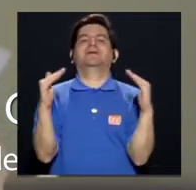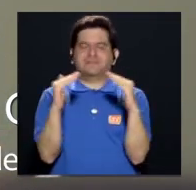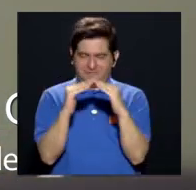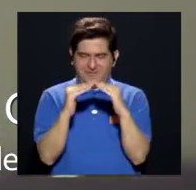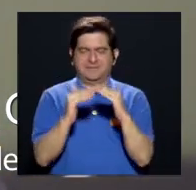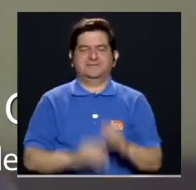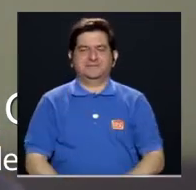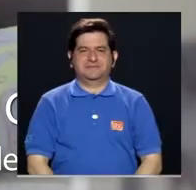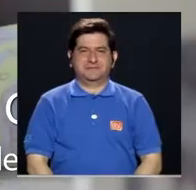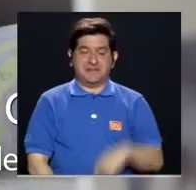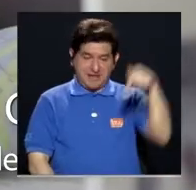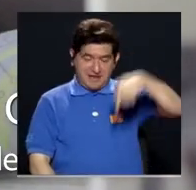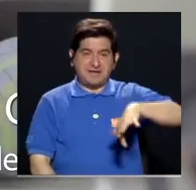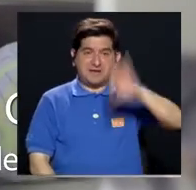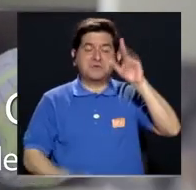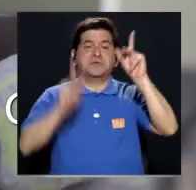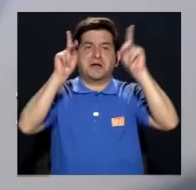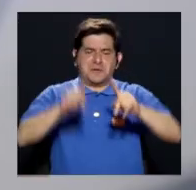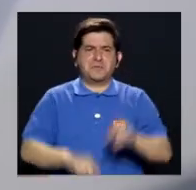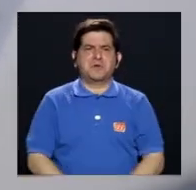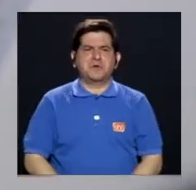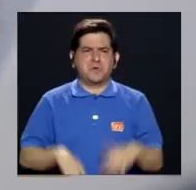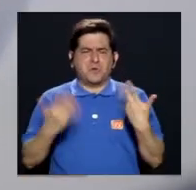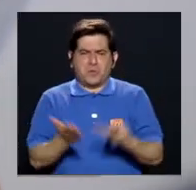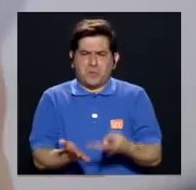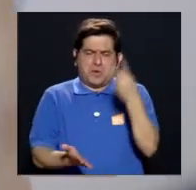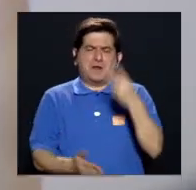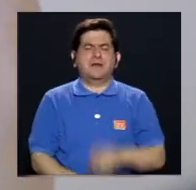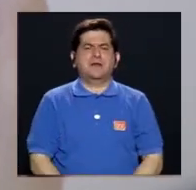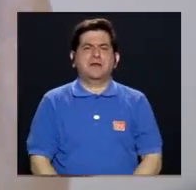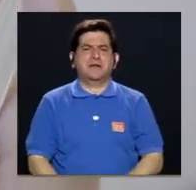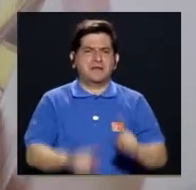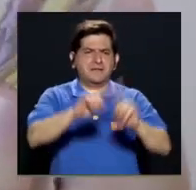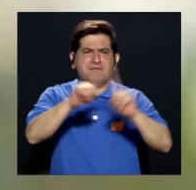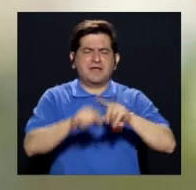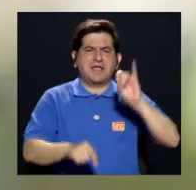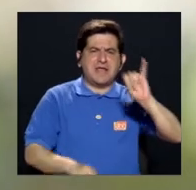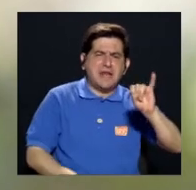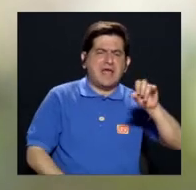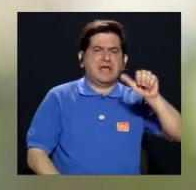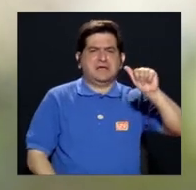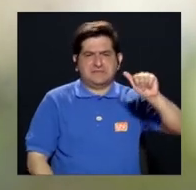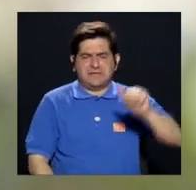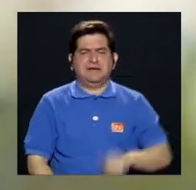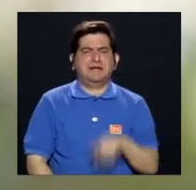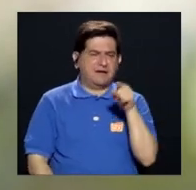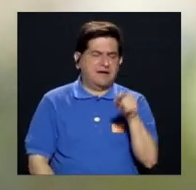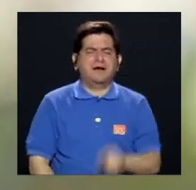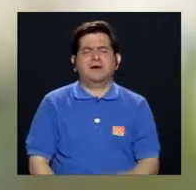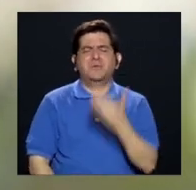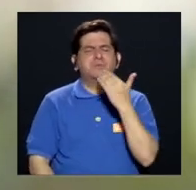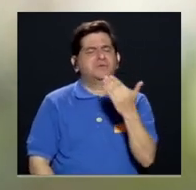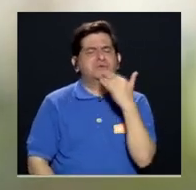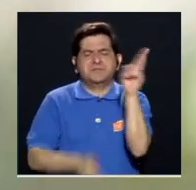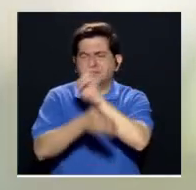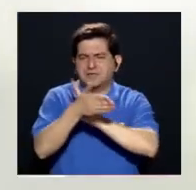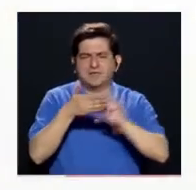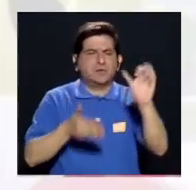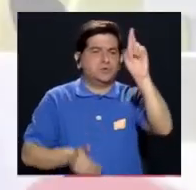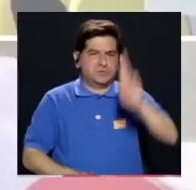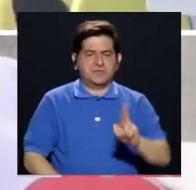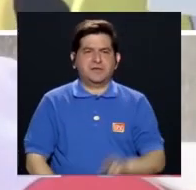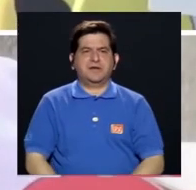En ese hogar he encontrado personas muy valuables como Inés y como Alan, y es algo que le voy a estar profundamente agradecido a la Universidad de Costa Rica